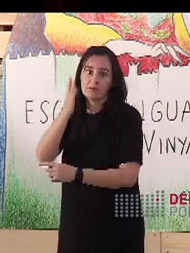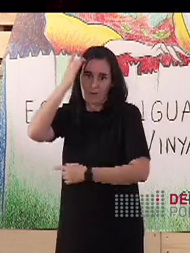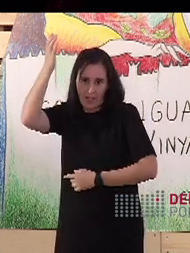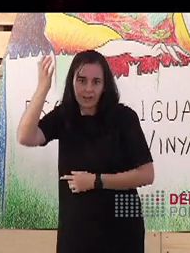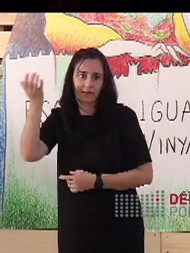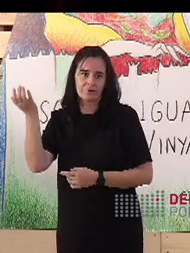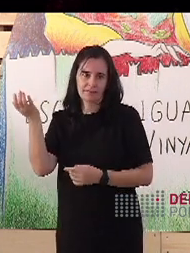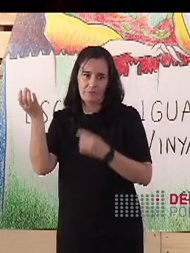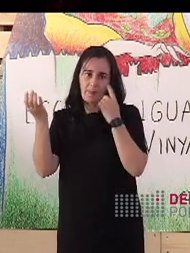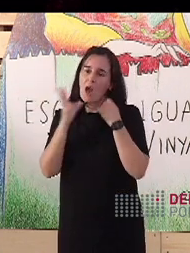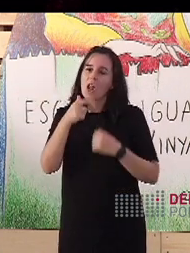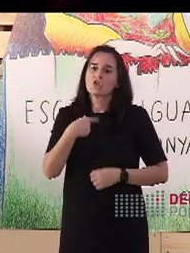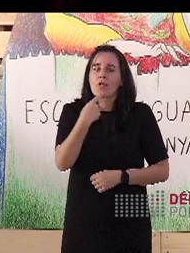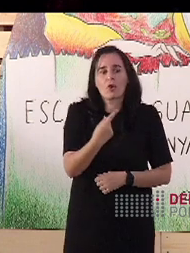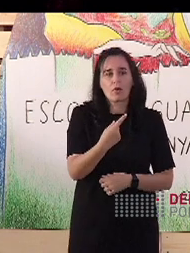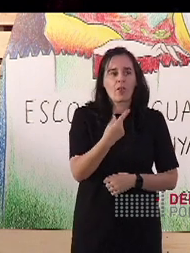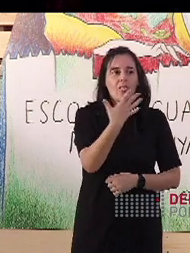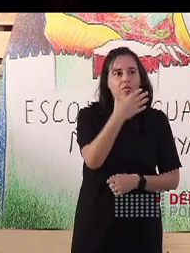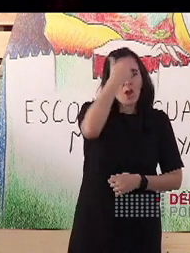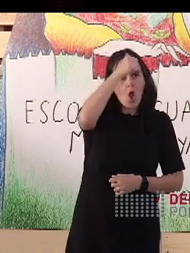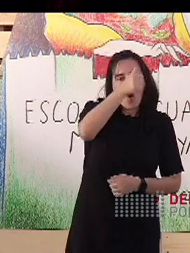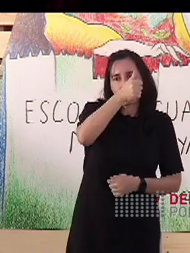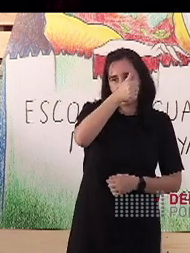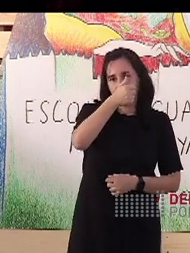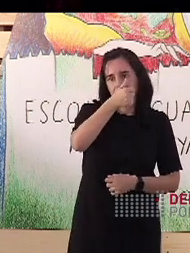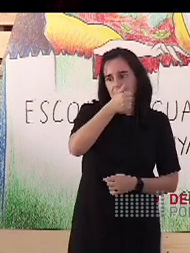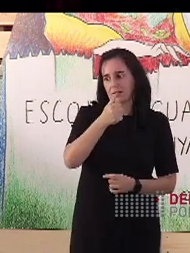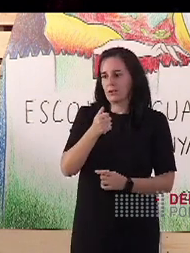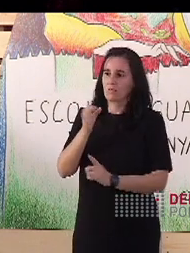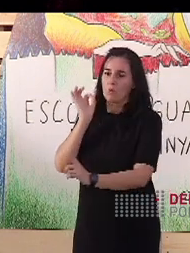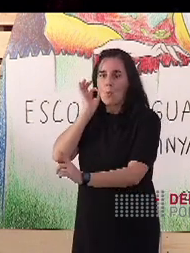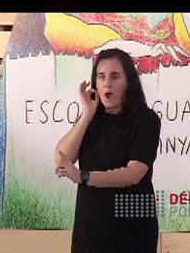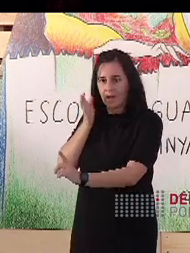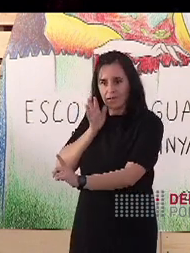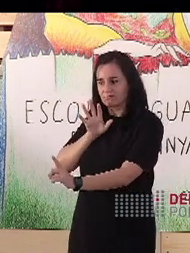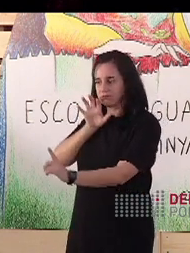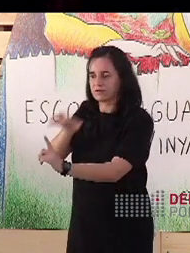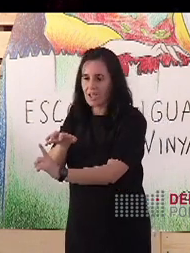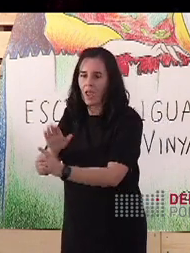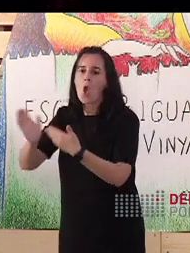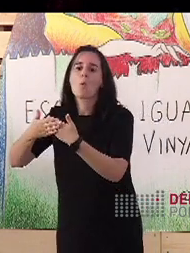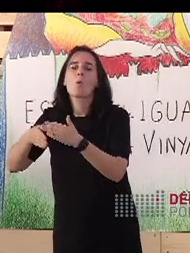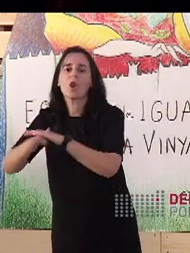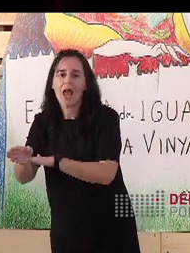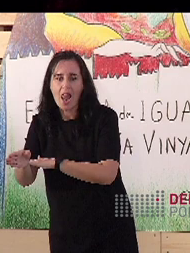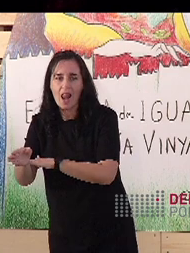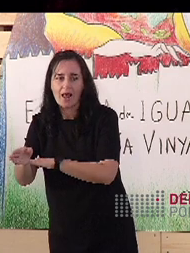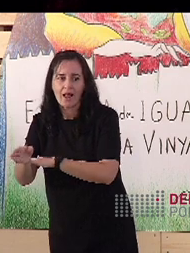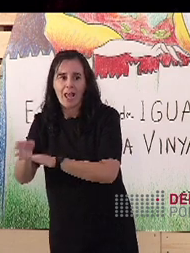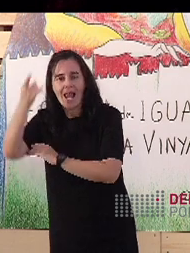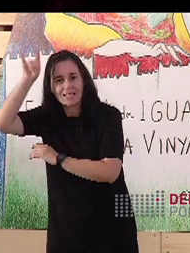piso, digo cinco hombres contra una mujer en un portal en los Sanfermines, ¿qué es este anuncio Dolce y Gabbana?